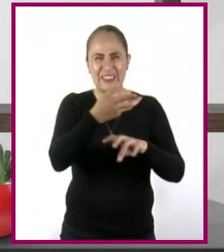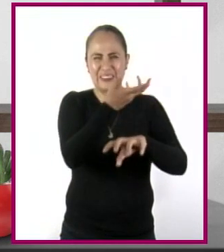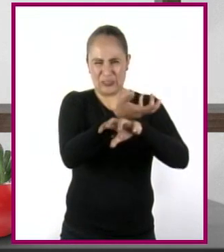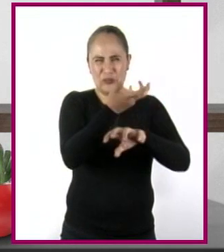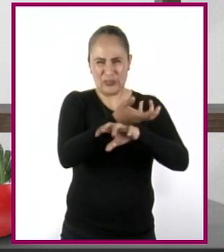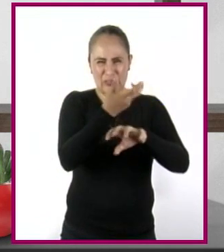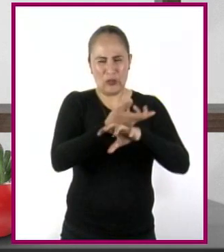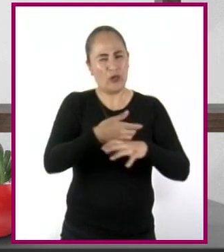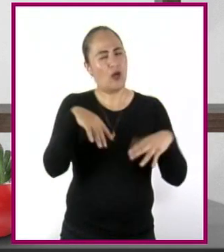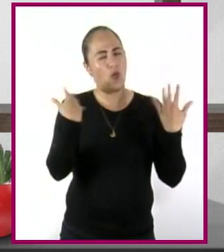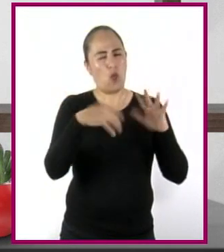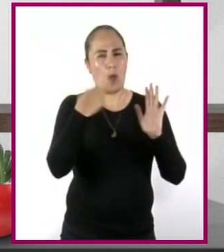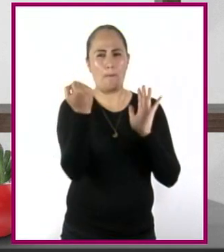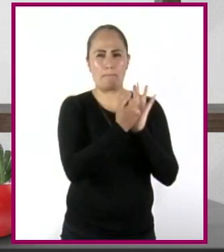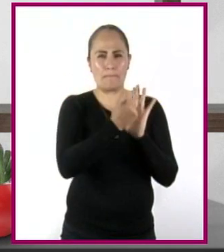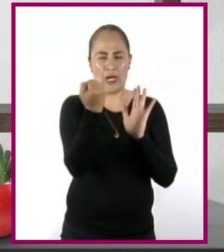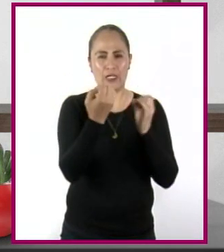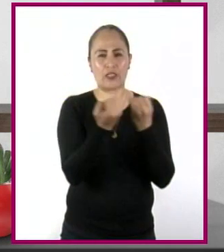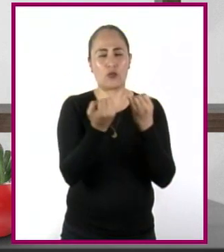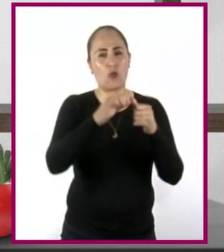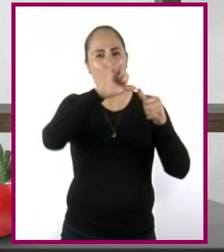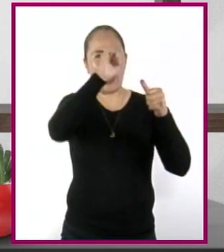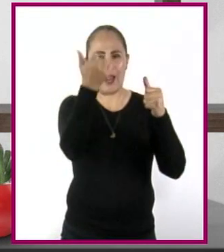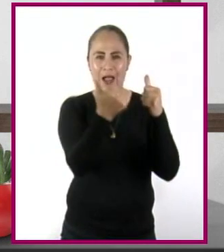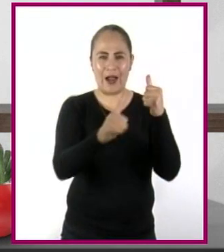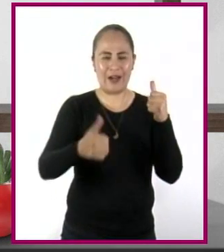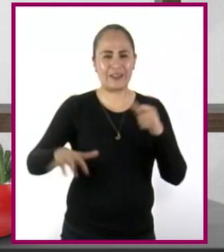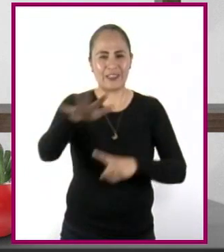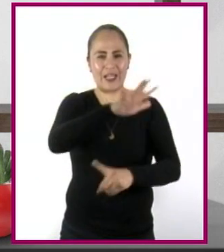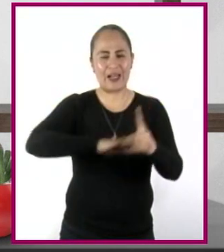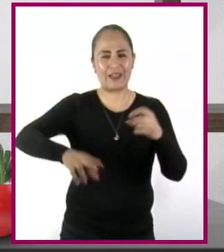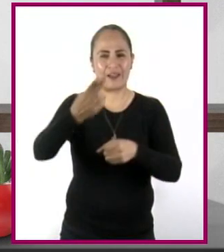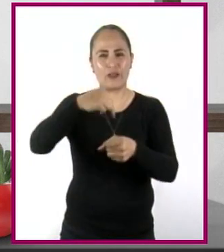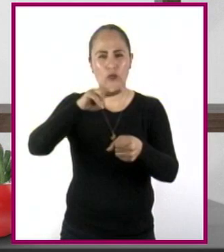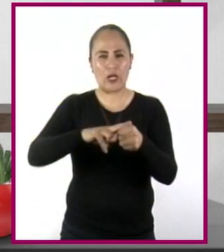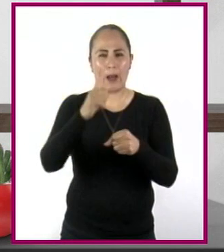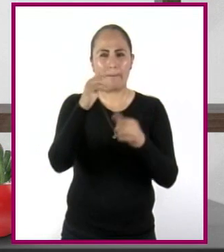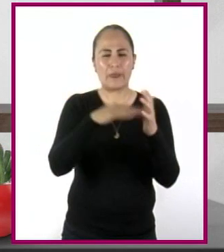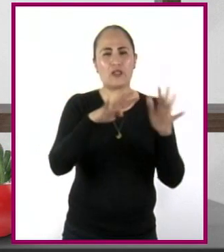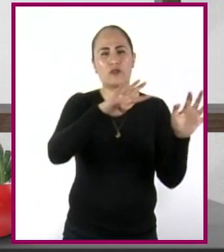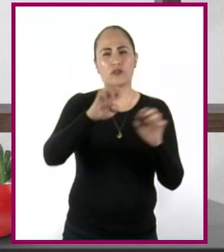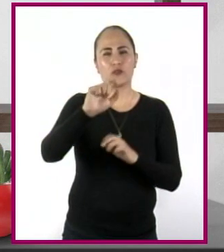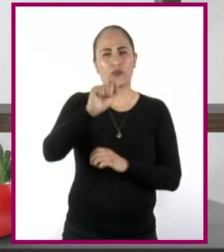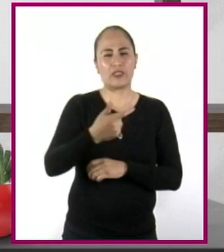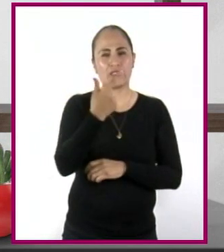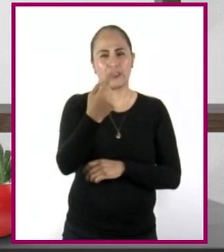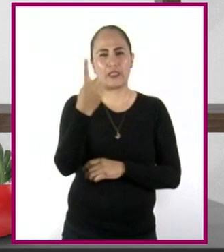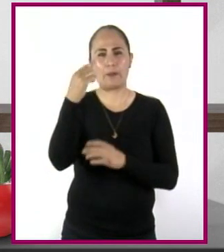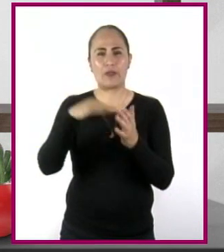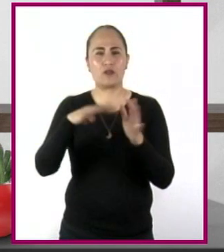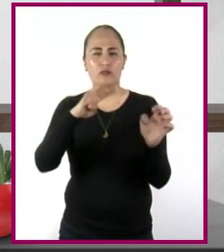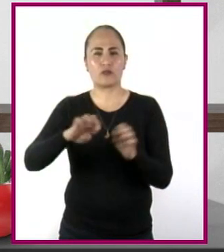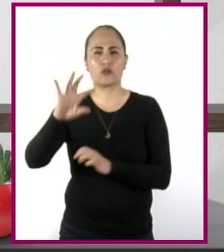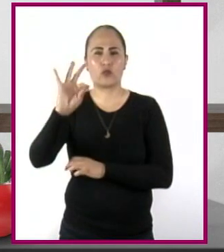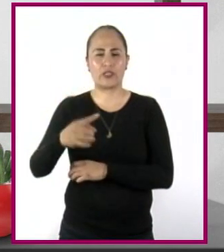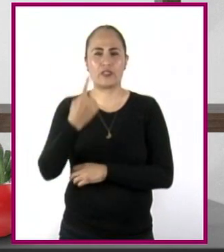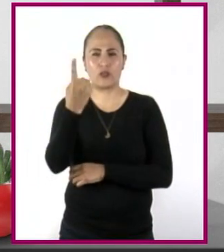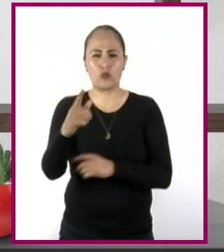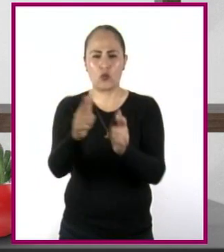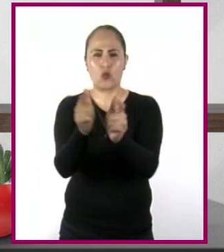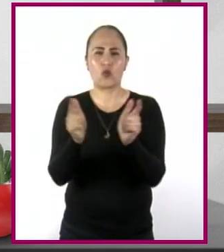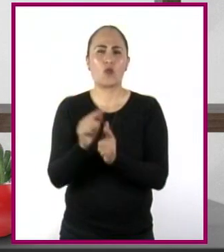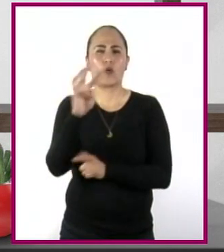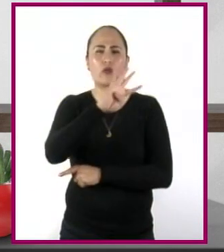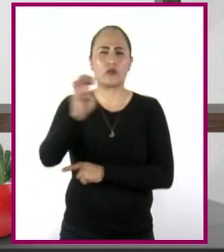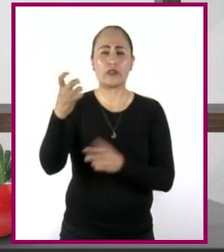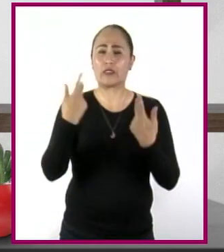y también del arte incrustado en el paisaje natural. Entre 1927 y 1941, un grupo de